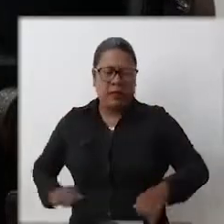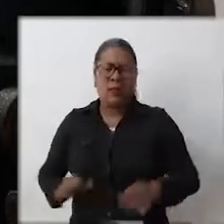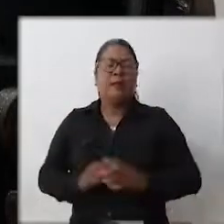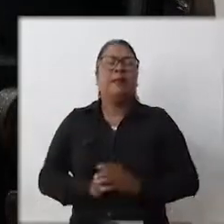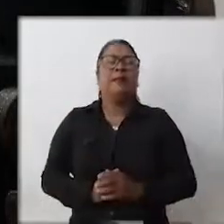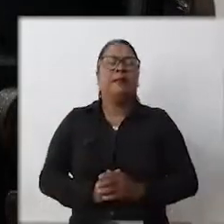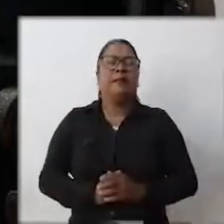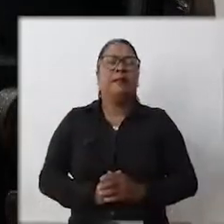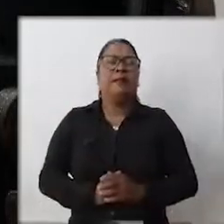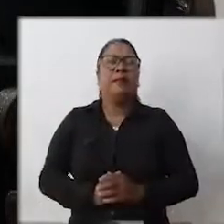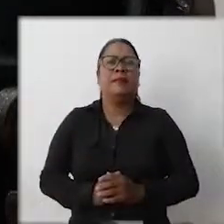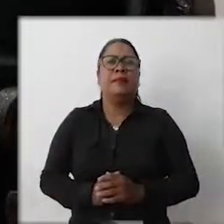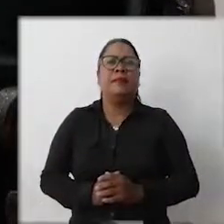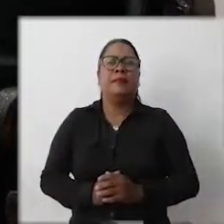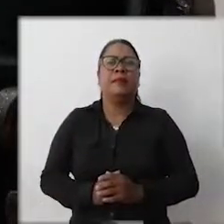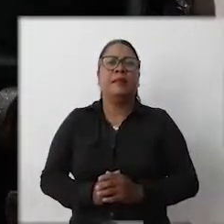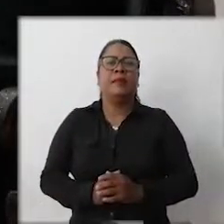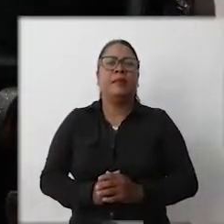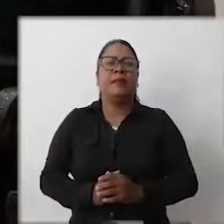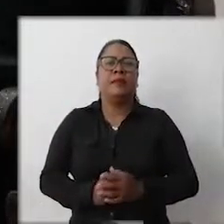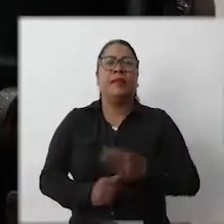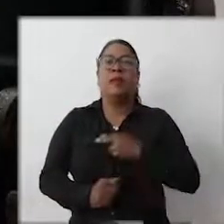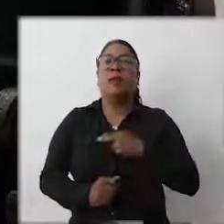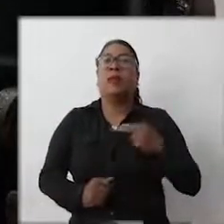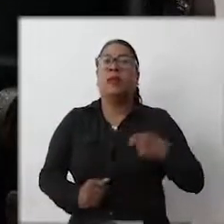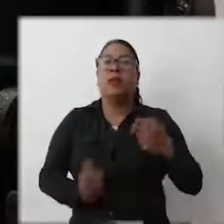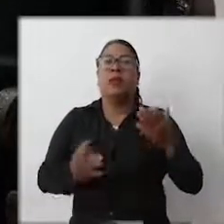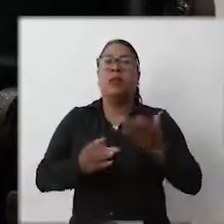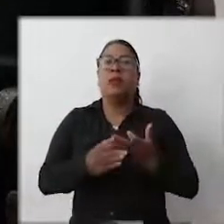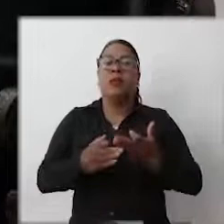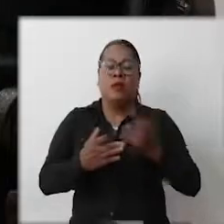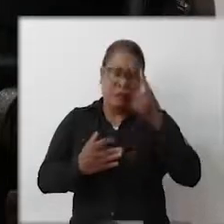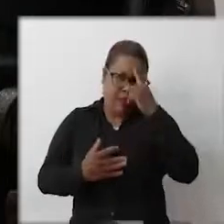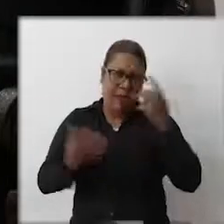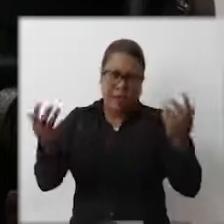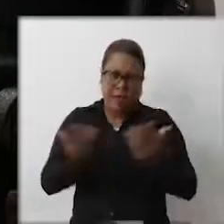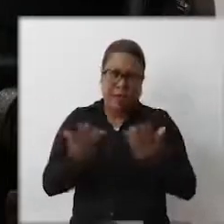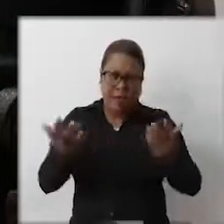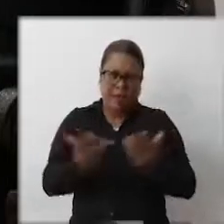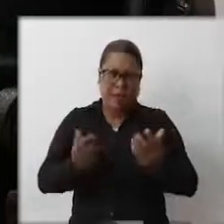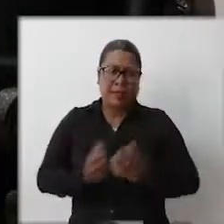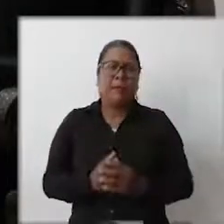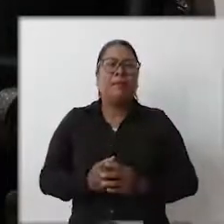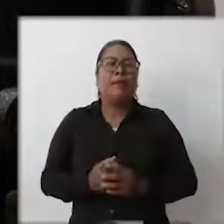los agentes salientes. Es cuanto, y muchas gracias.